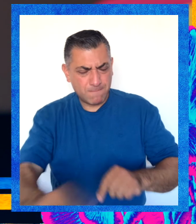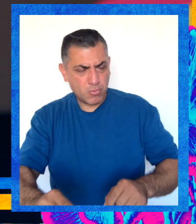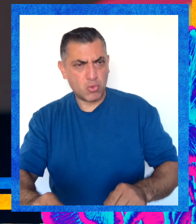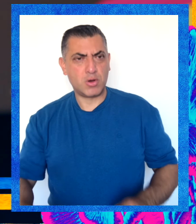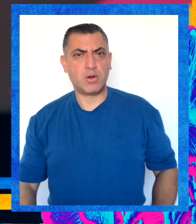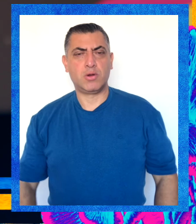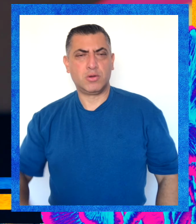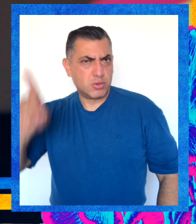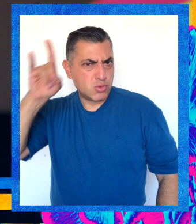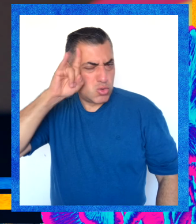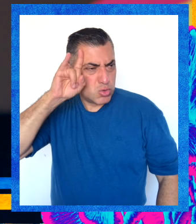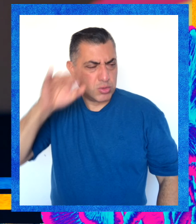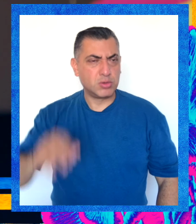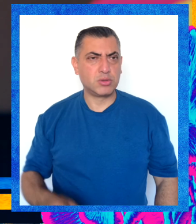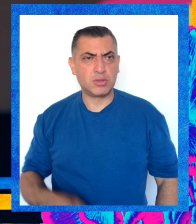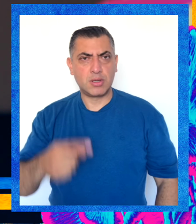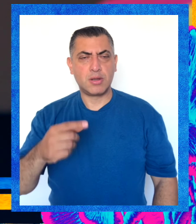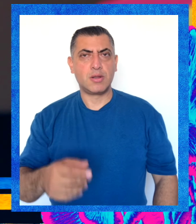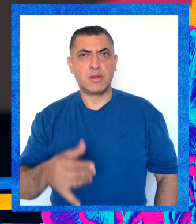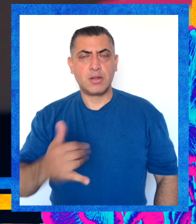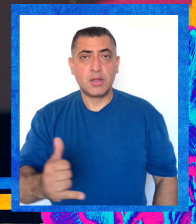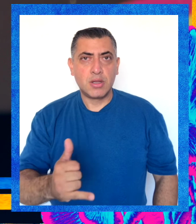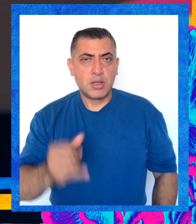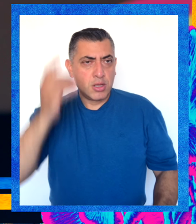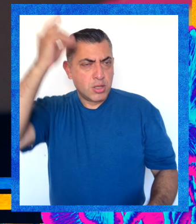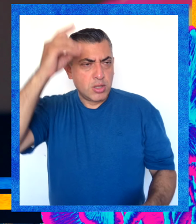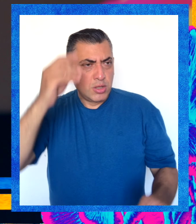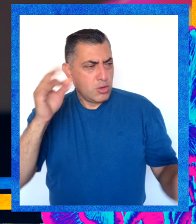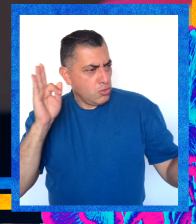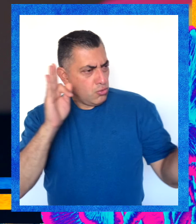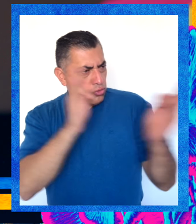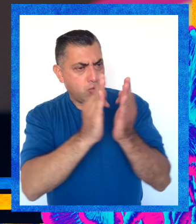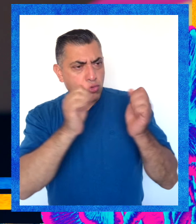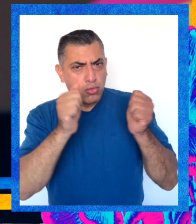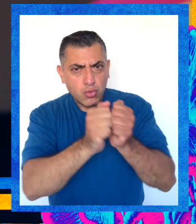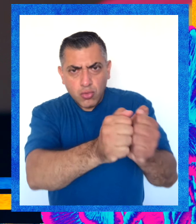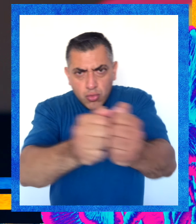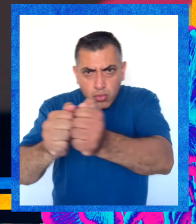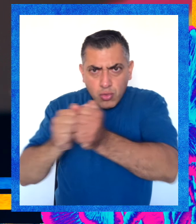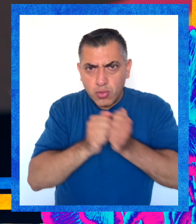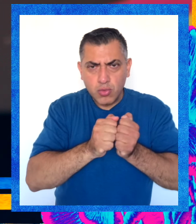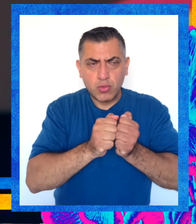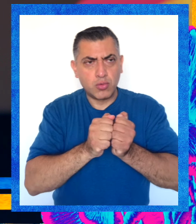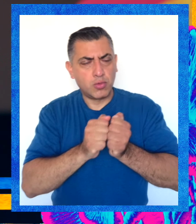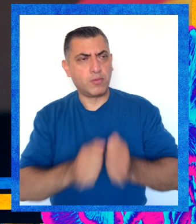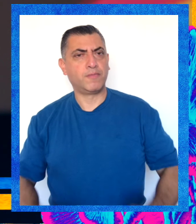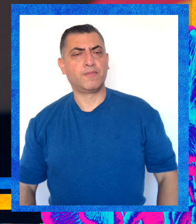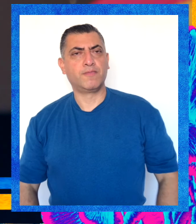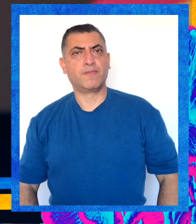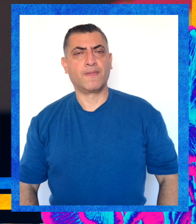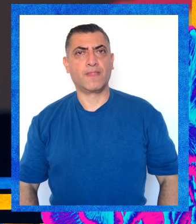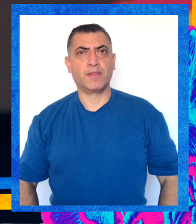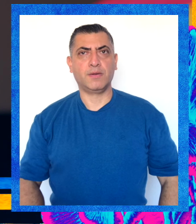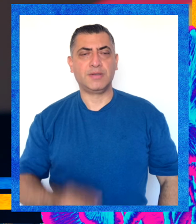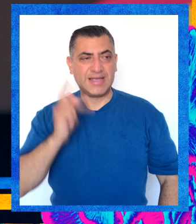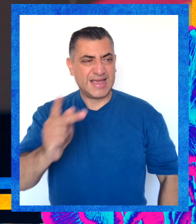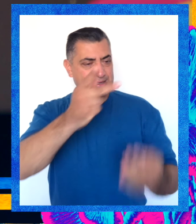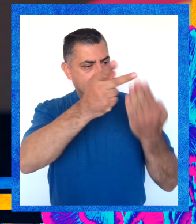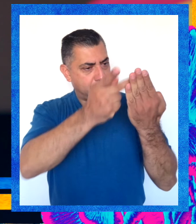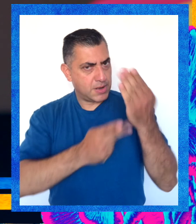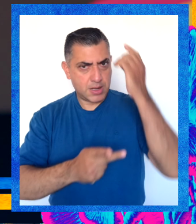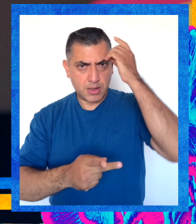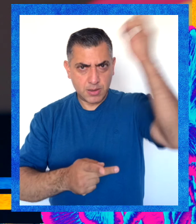de nuestro enemigo hacer ritmo para que dios pudiera volverte una relación estrecha con nosotros uno aún no querido ese es el plan de dios